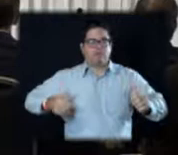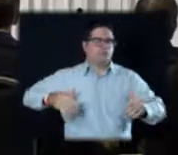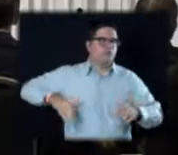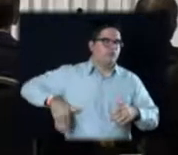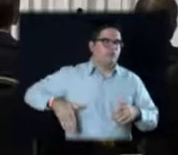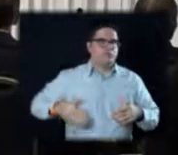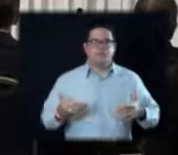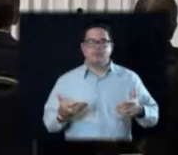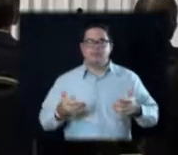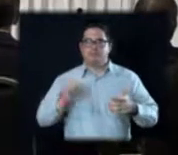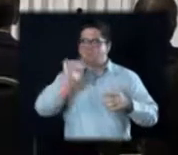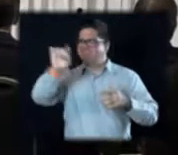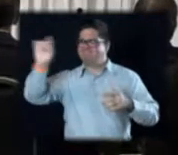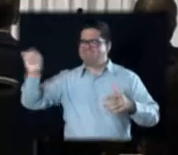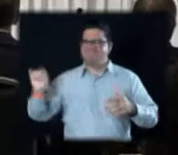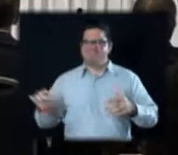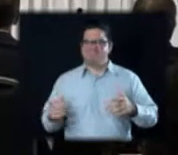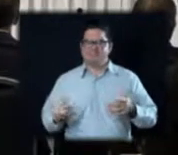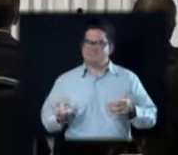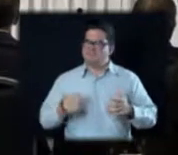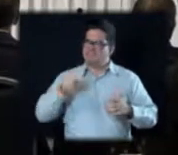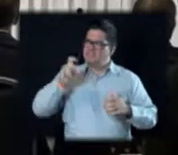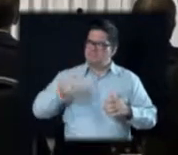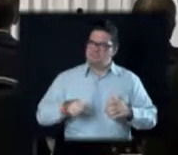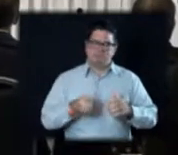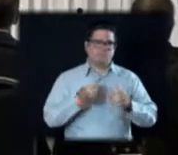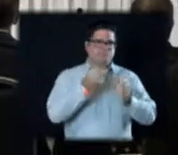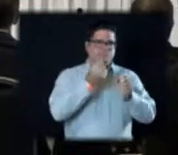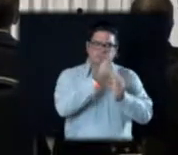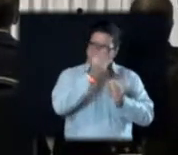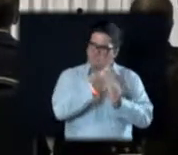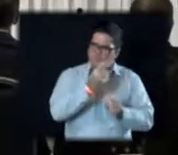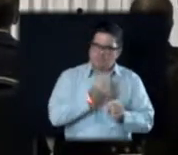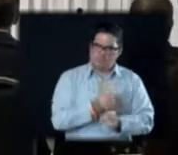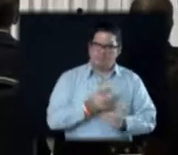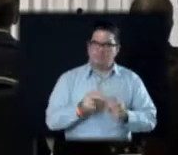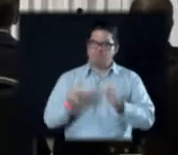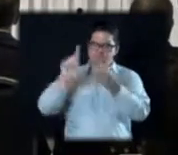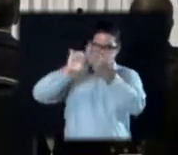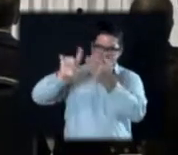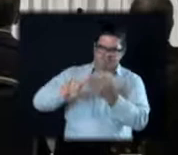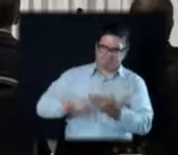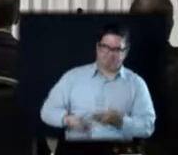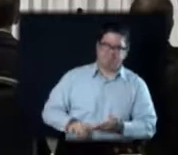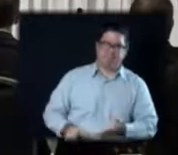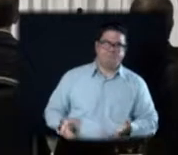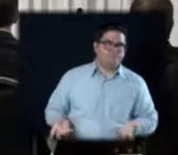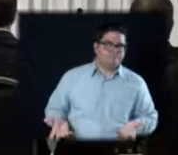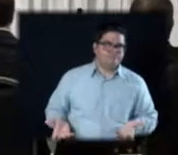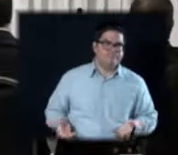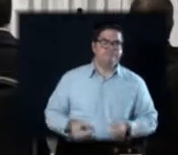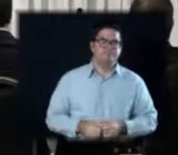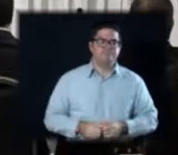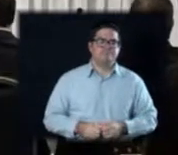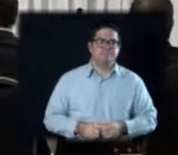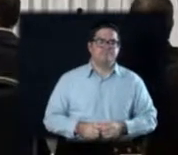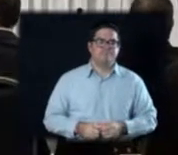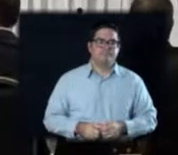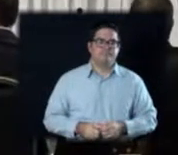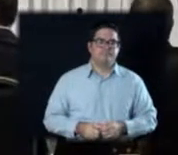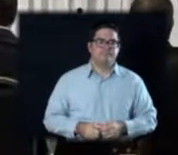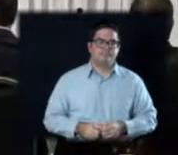regularmente? ¿Esta información no está disponible externamente y auditada externamente anualmente, como